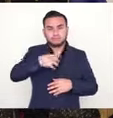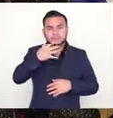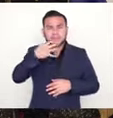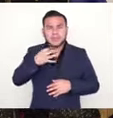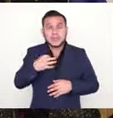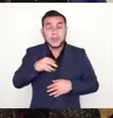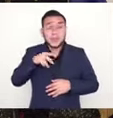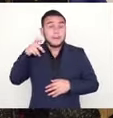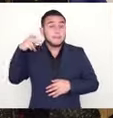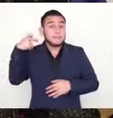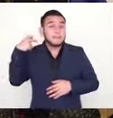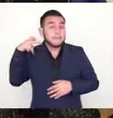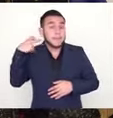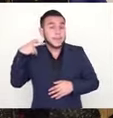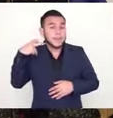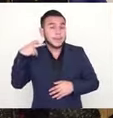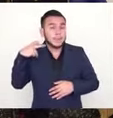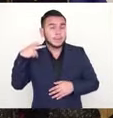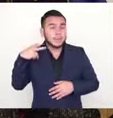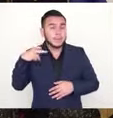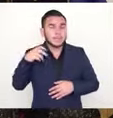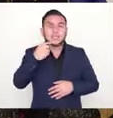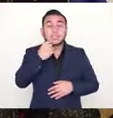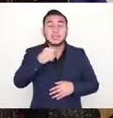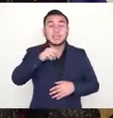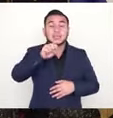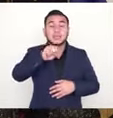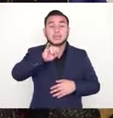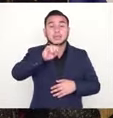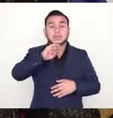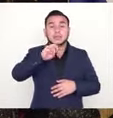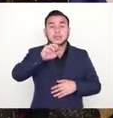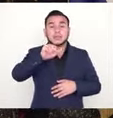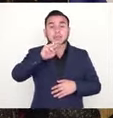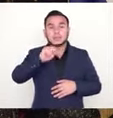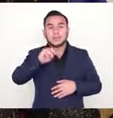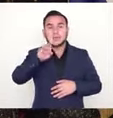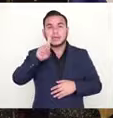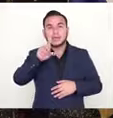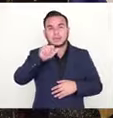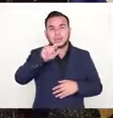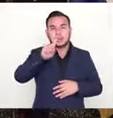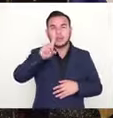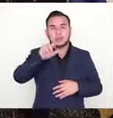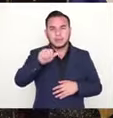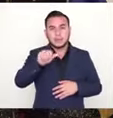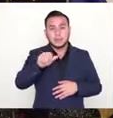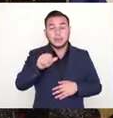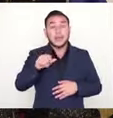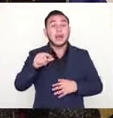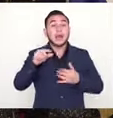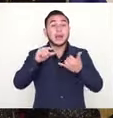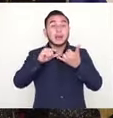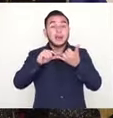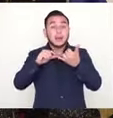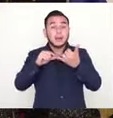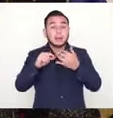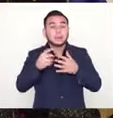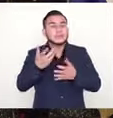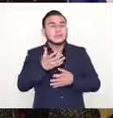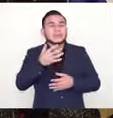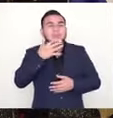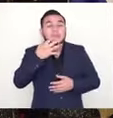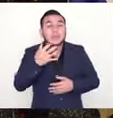además es primo del dueño porque ese sí mandada y pues el estado en uno de los años dice que ellos no van a entregar los papeles